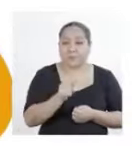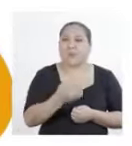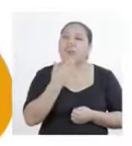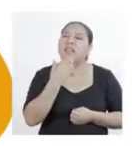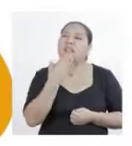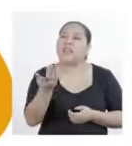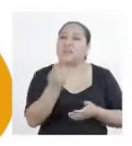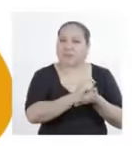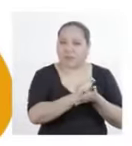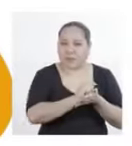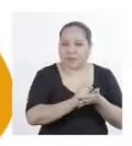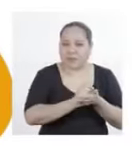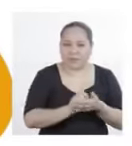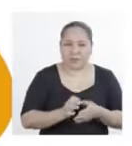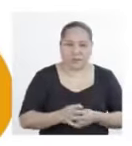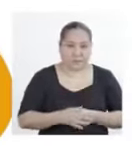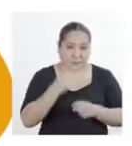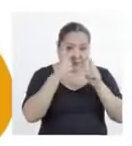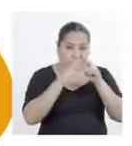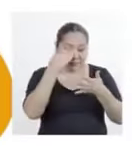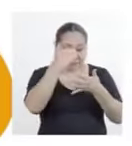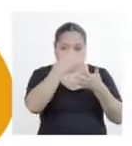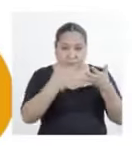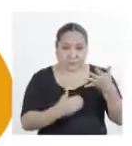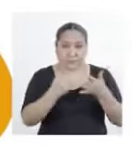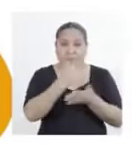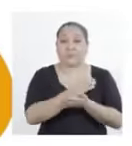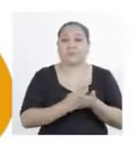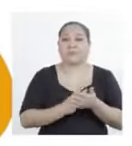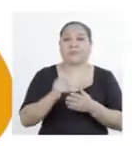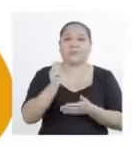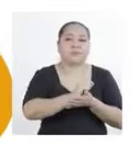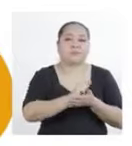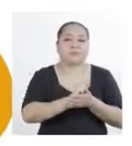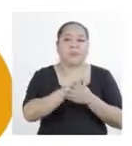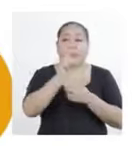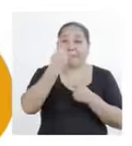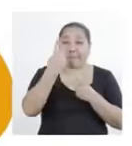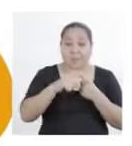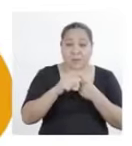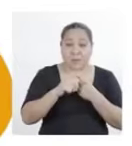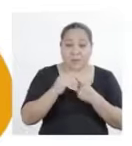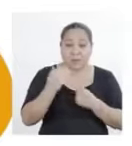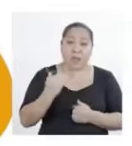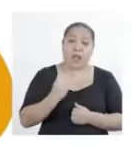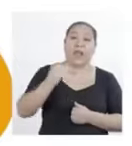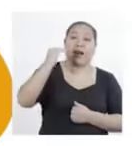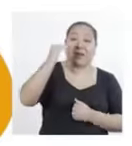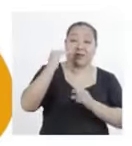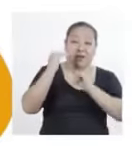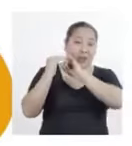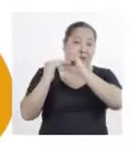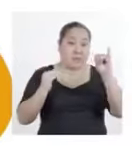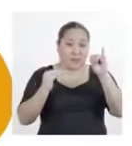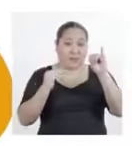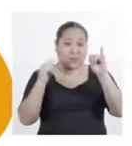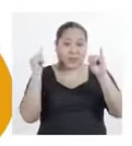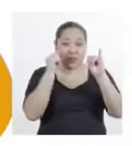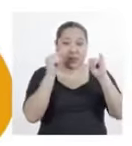eso ¿Y para quién? Pues miren cuáles son las propiedades del texto Primero, arriba,